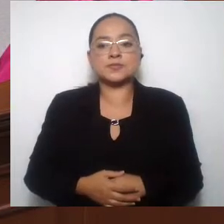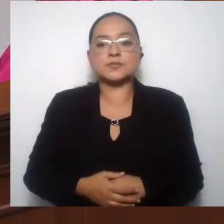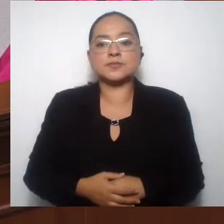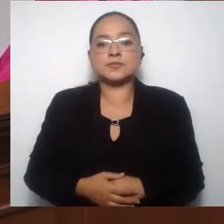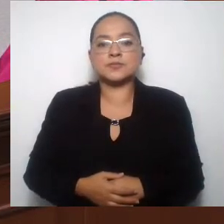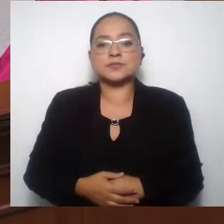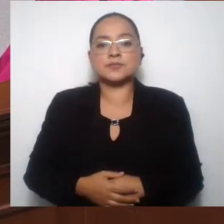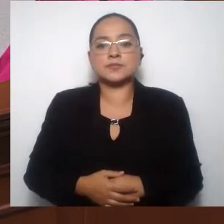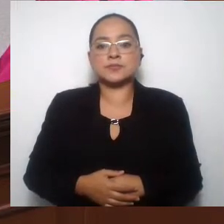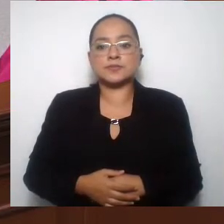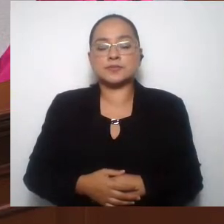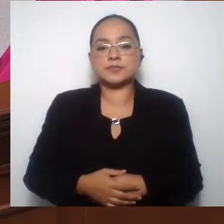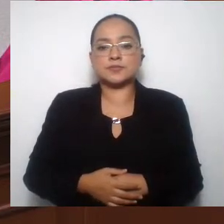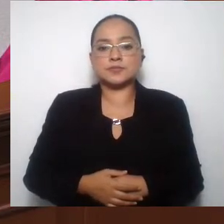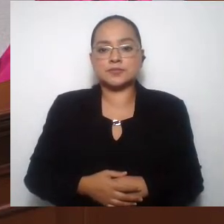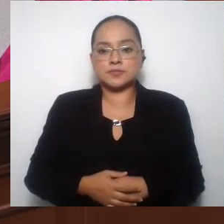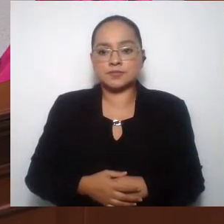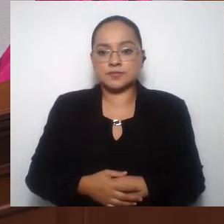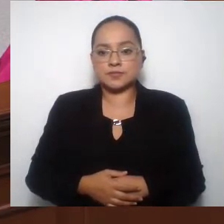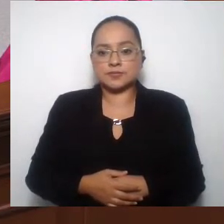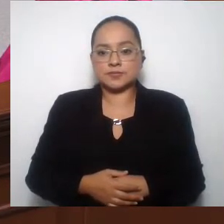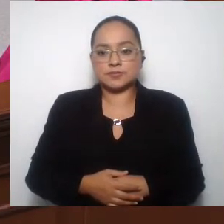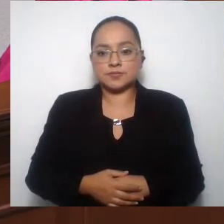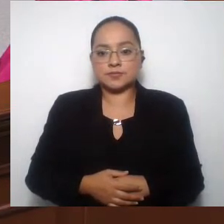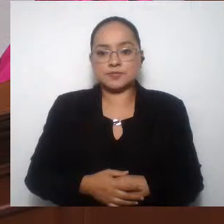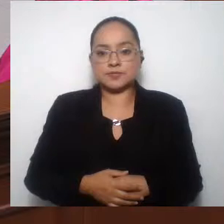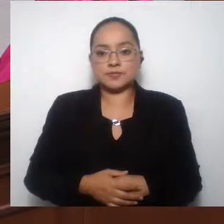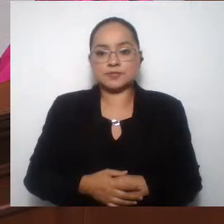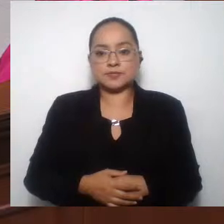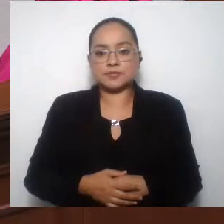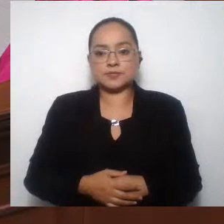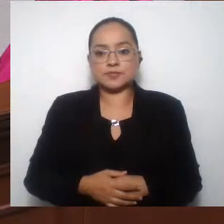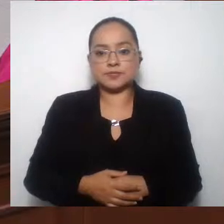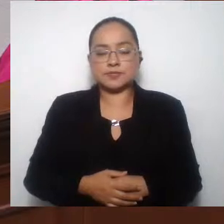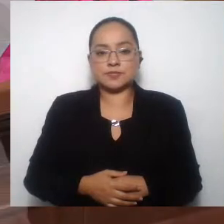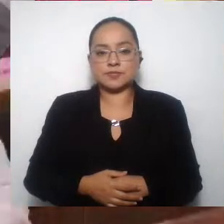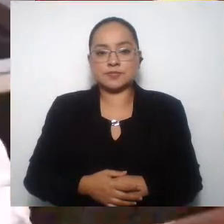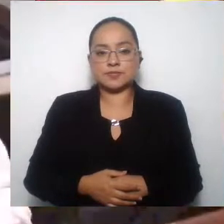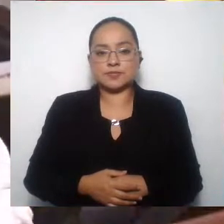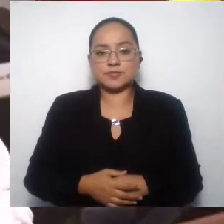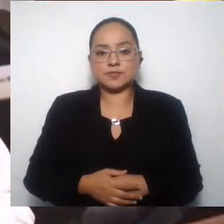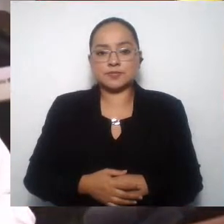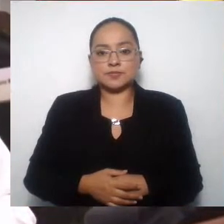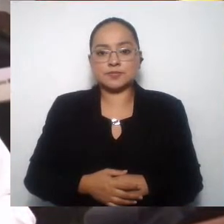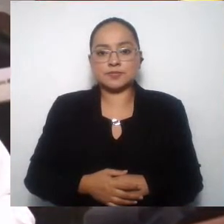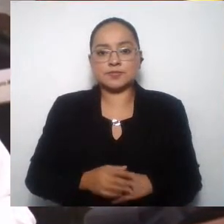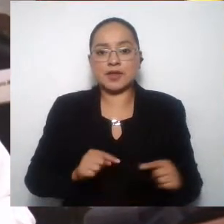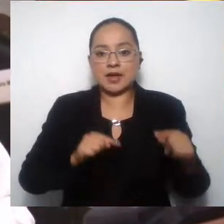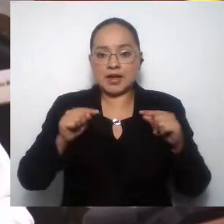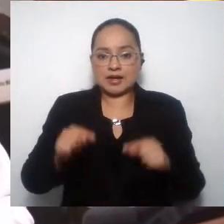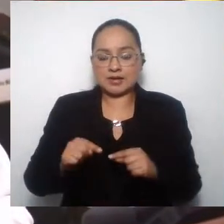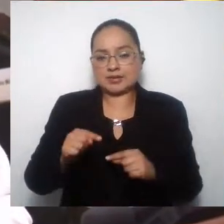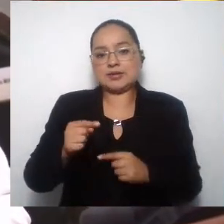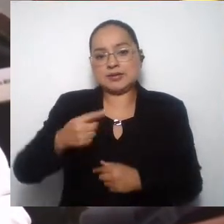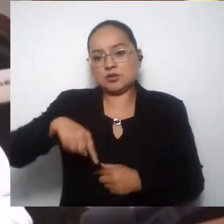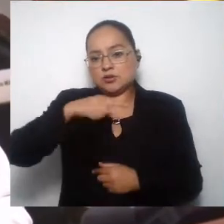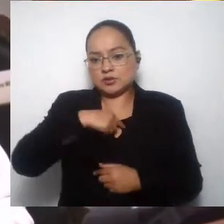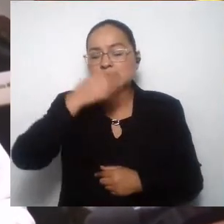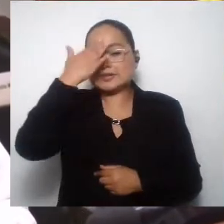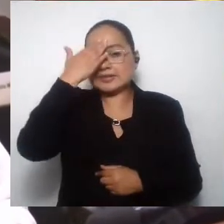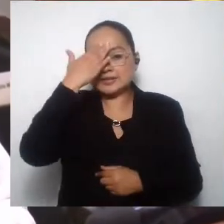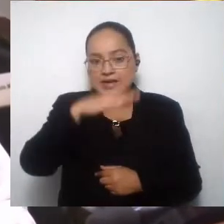comentar algunos datos solamente para tenerlos en perspectiva. Todos sabemos que las situaciones de las escuelas en